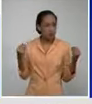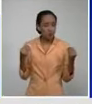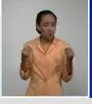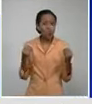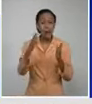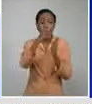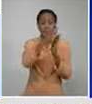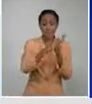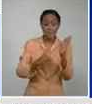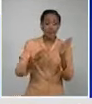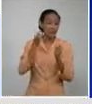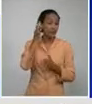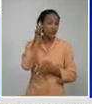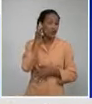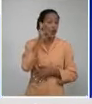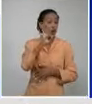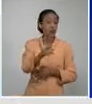febrero,